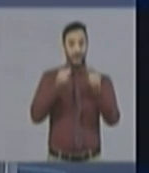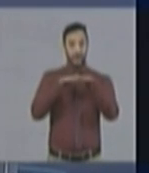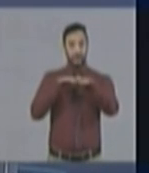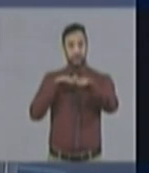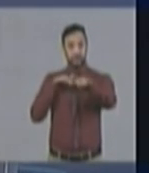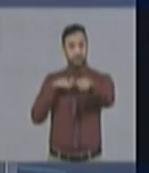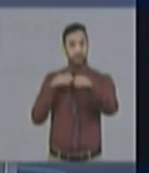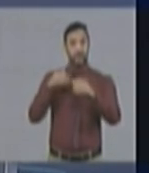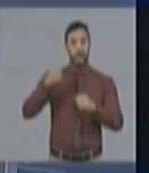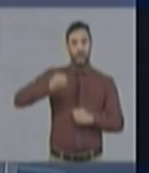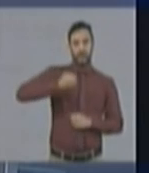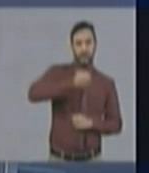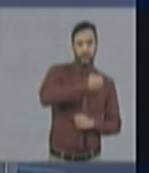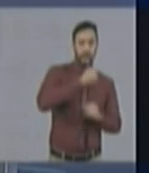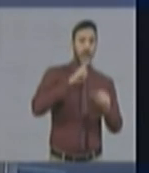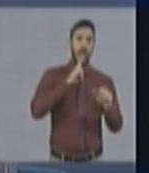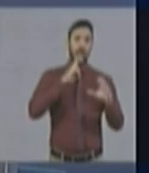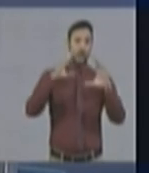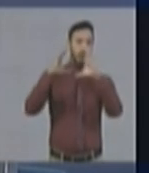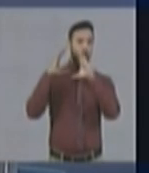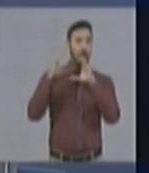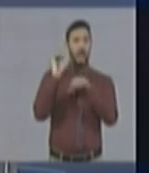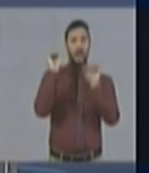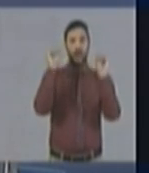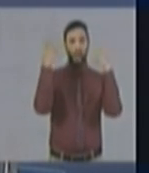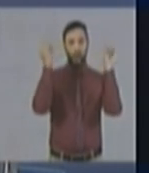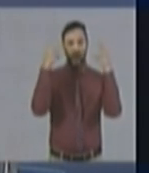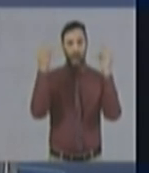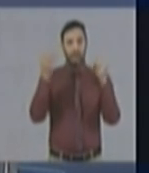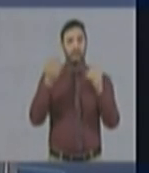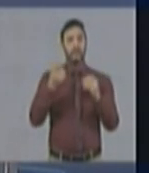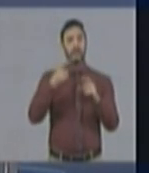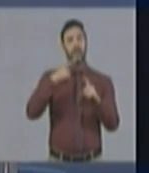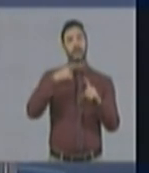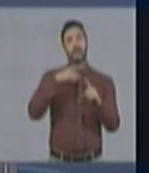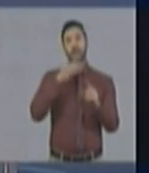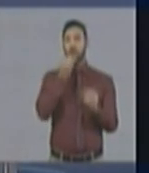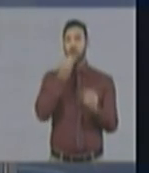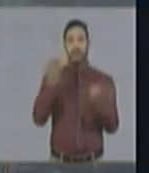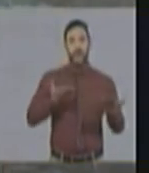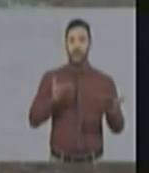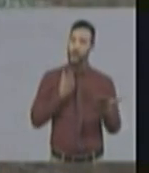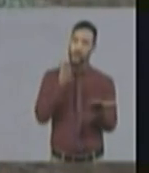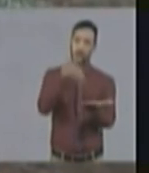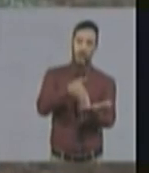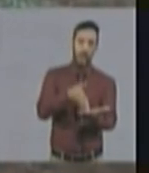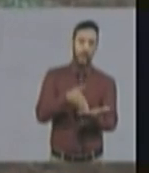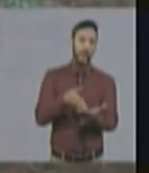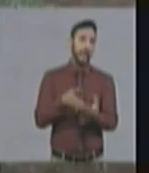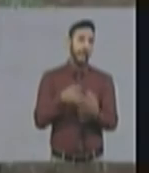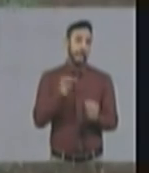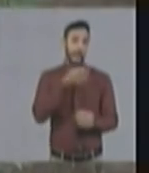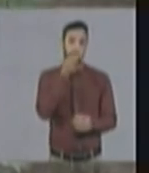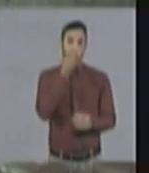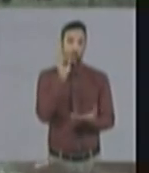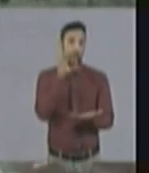carros cisternas, las caravanas de ambulancias pudieran llegar hasta el lugar del accidente, que, como hemos explicado, fue un